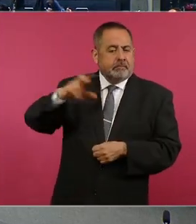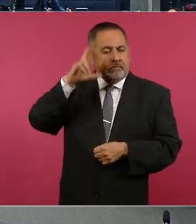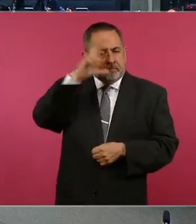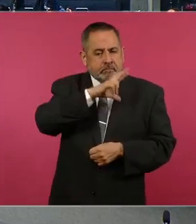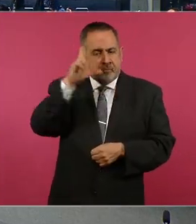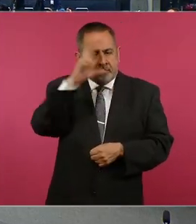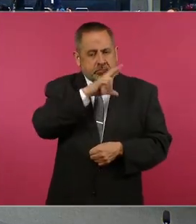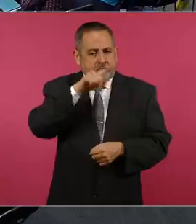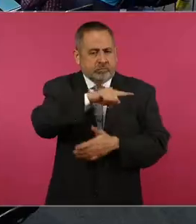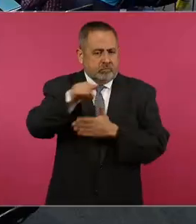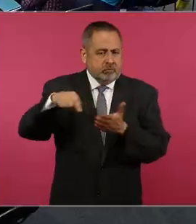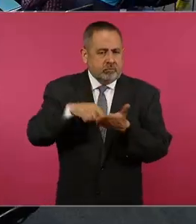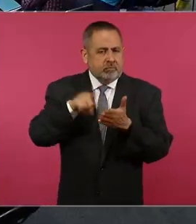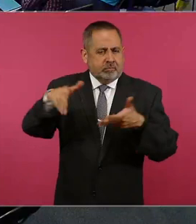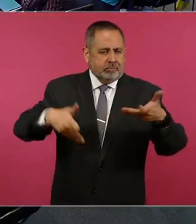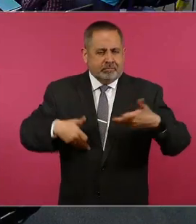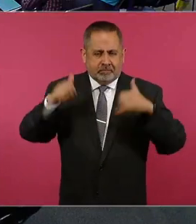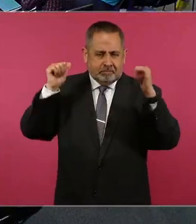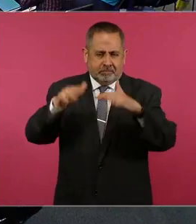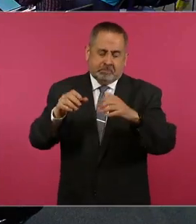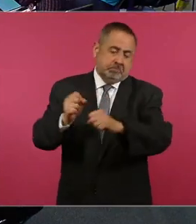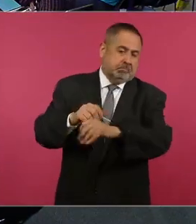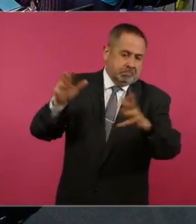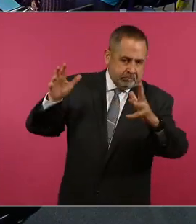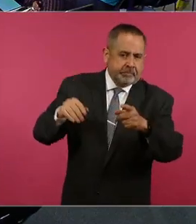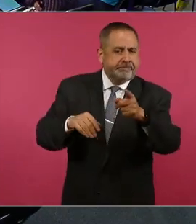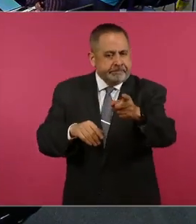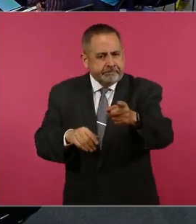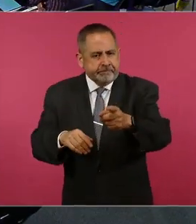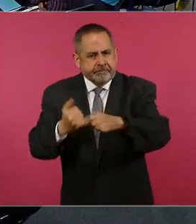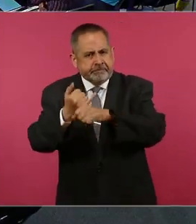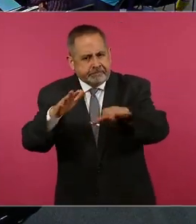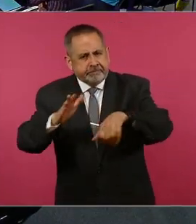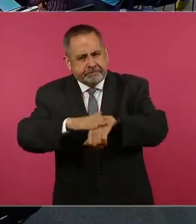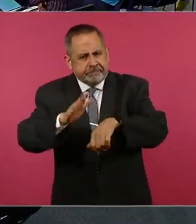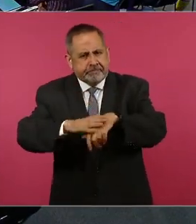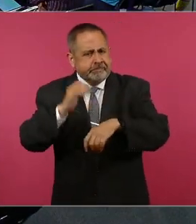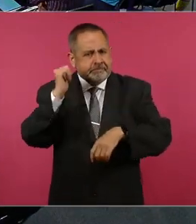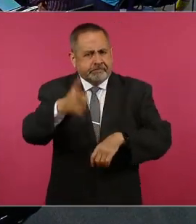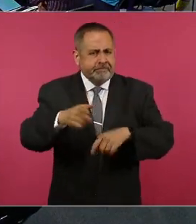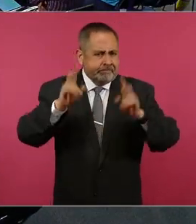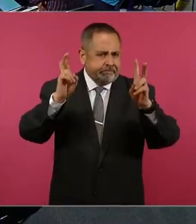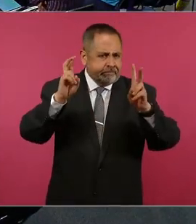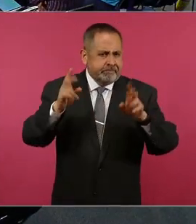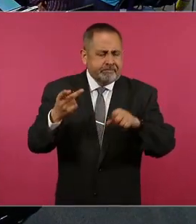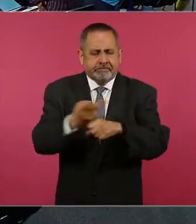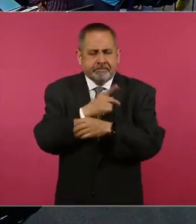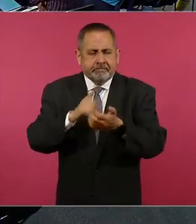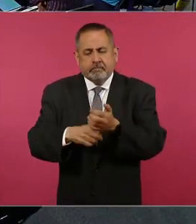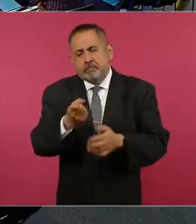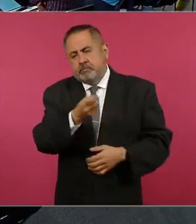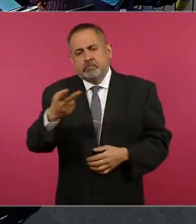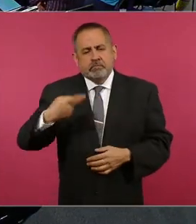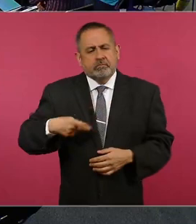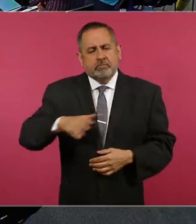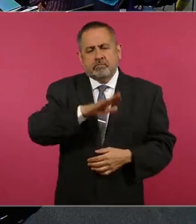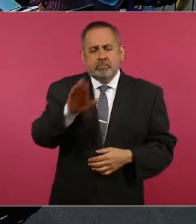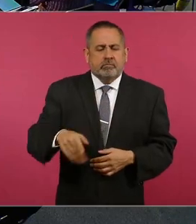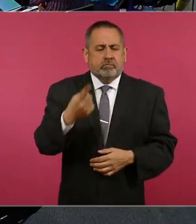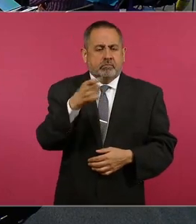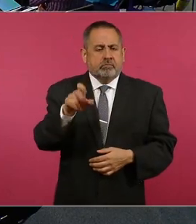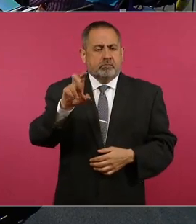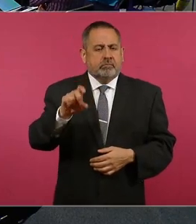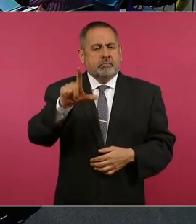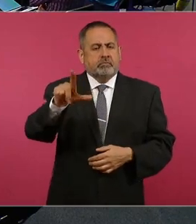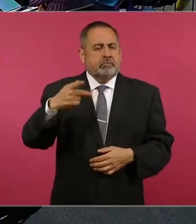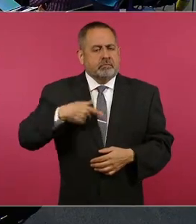en este teatro de la cancillería no sé si tiene más información sobre este tema que fueron muertos bueno 137